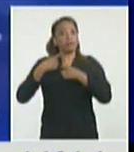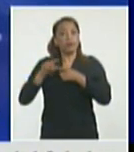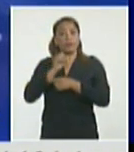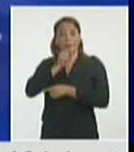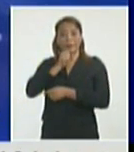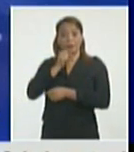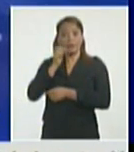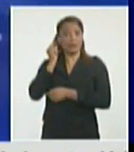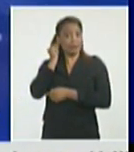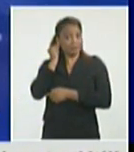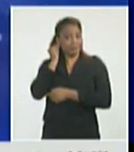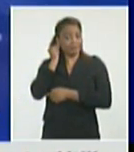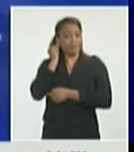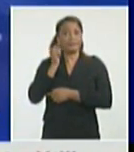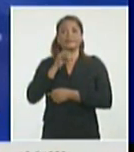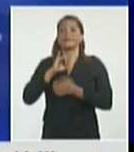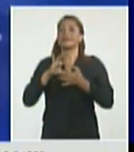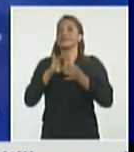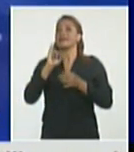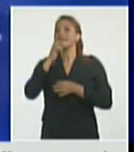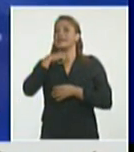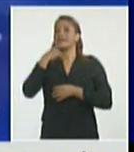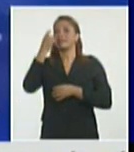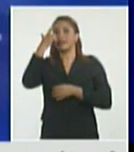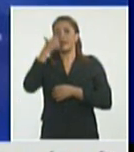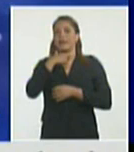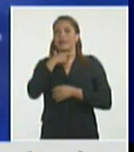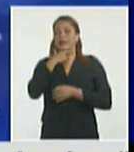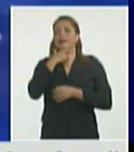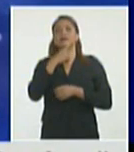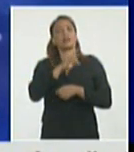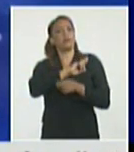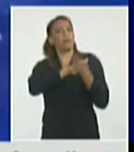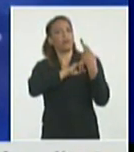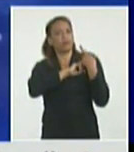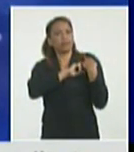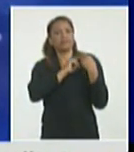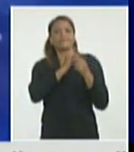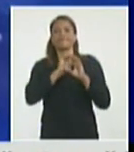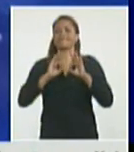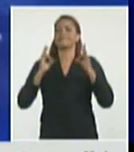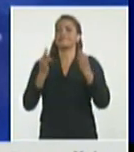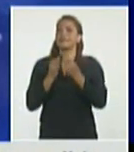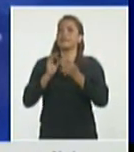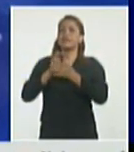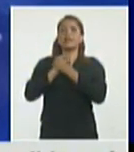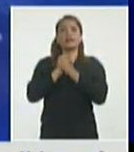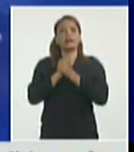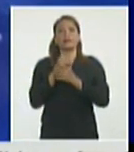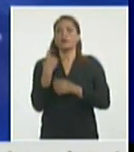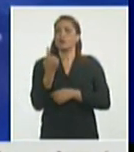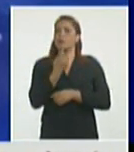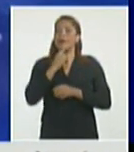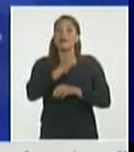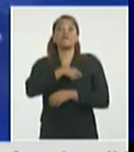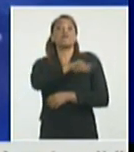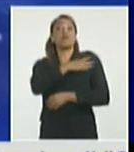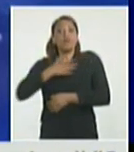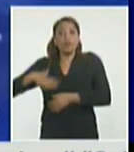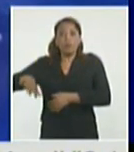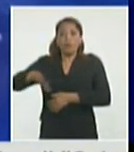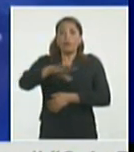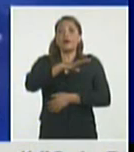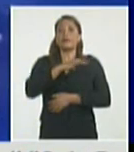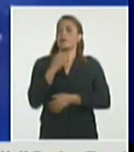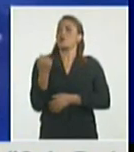acá, mucha responsabilidad de la familia, de las personas, del pueblo en sentido del general. Del pueblo en general, sí, porque no es